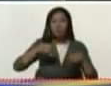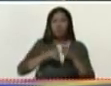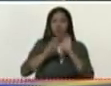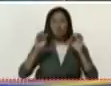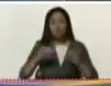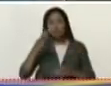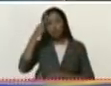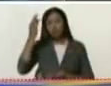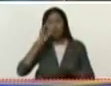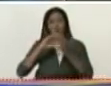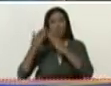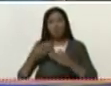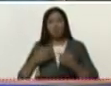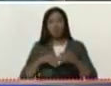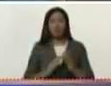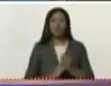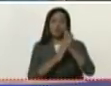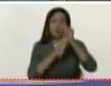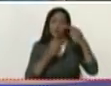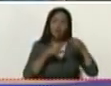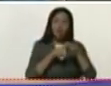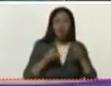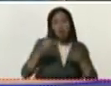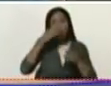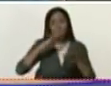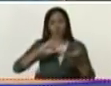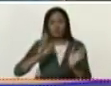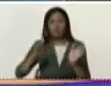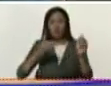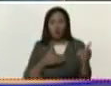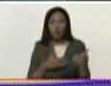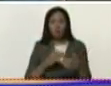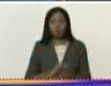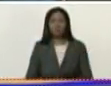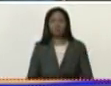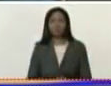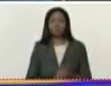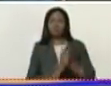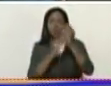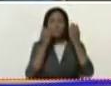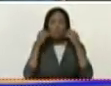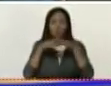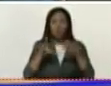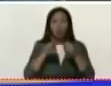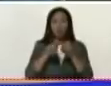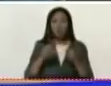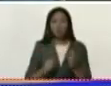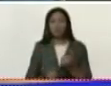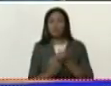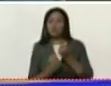los consejos comunales, el liderazgo popular de los CLAP, el liderazgo popular de base